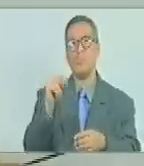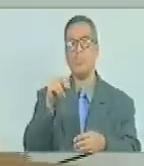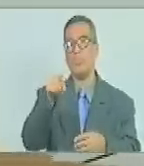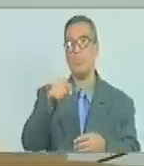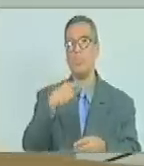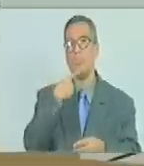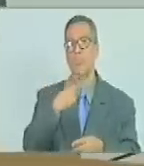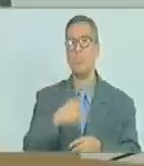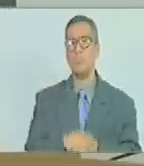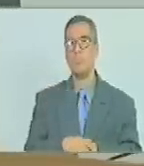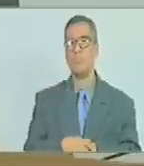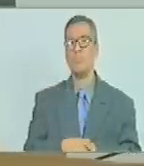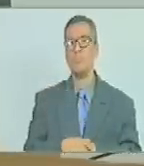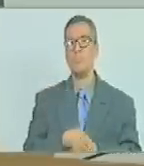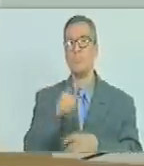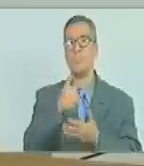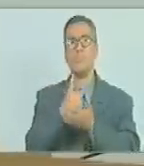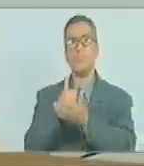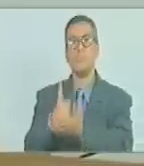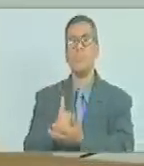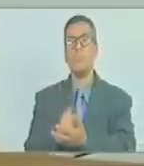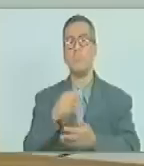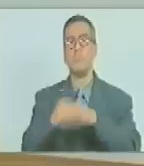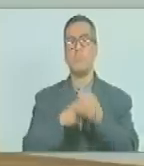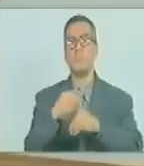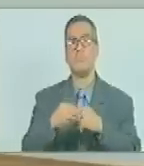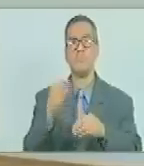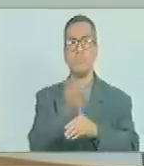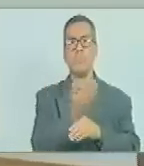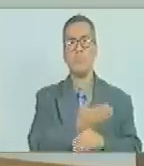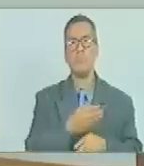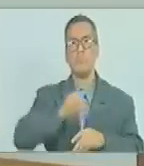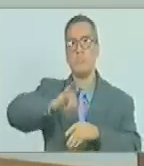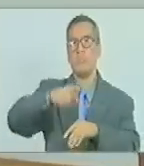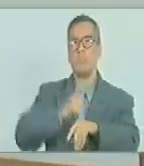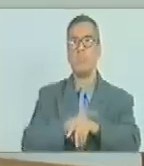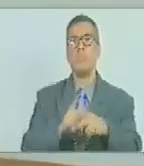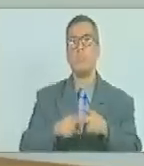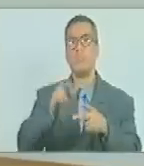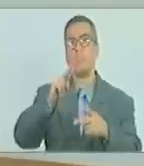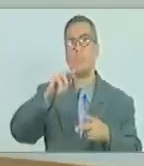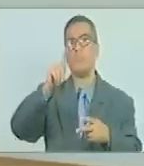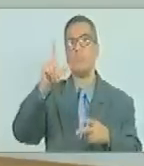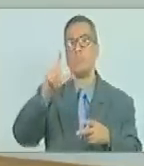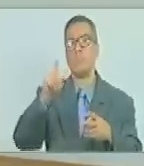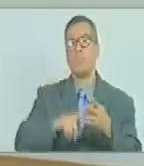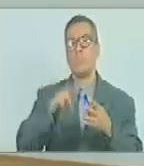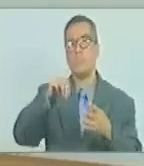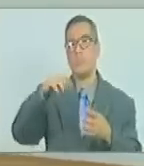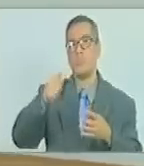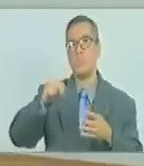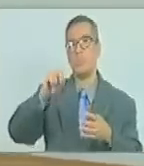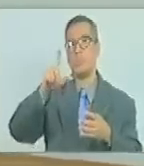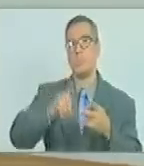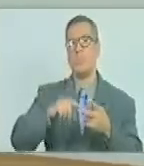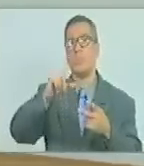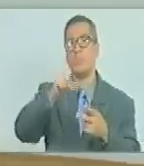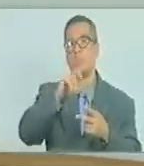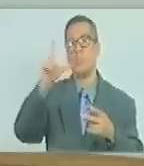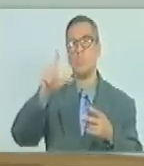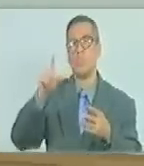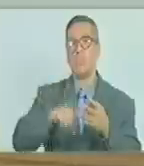dice, ayudó a planificar golpes de Estado, ayudó a Juan Guaidó, ayudó a Ramos Alup, ayudó a Manuel Rosales, ayudó a Leopoldo